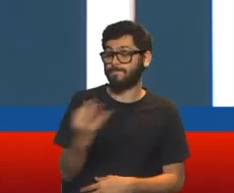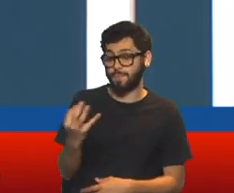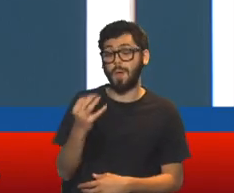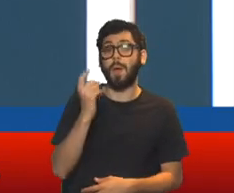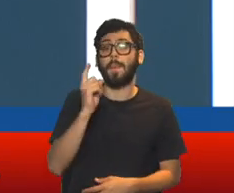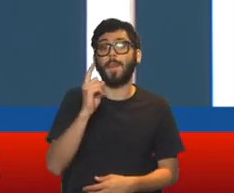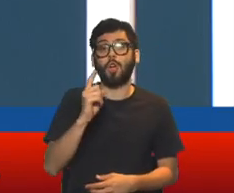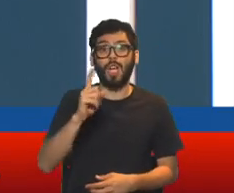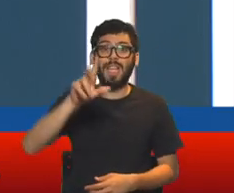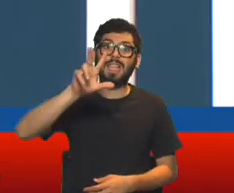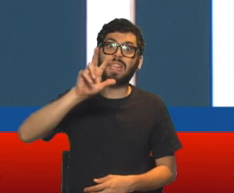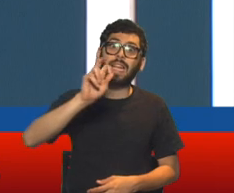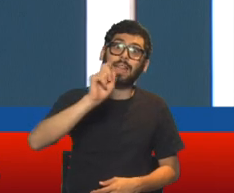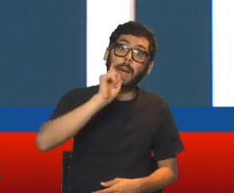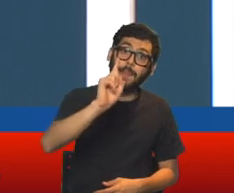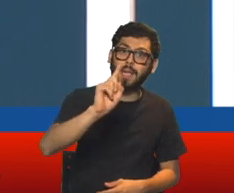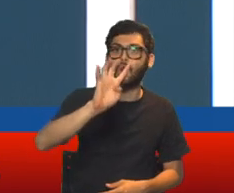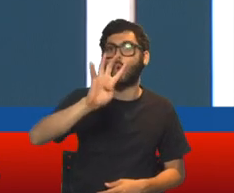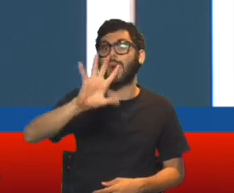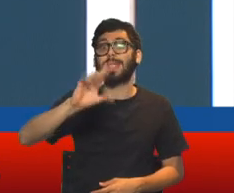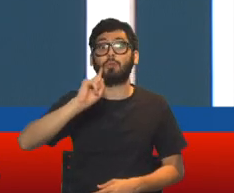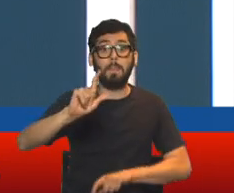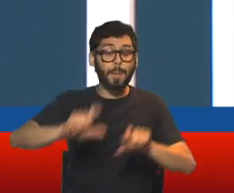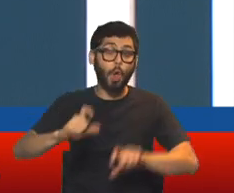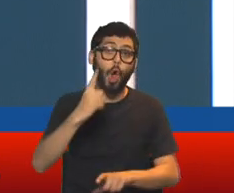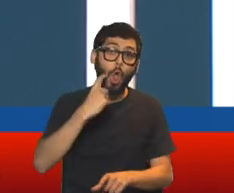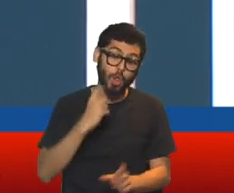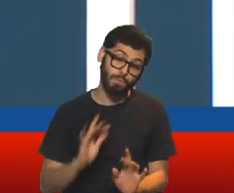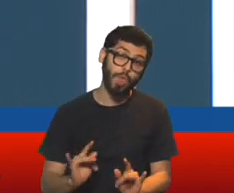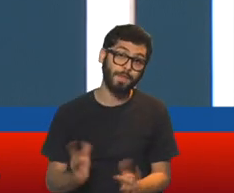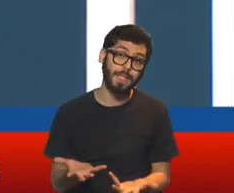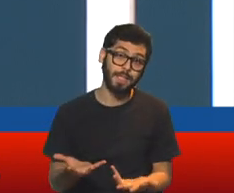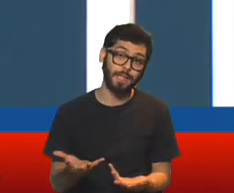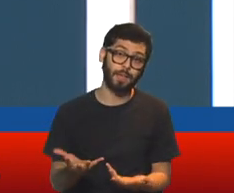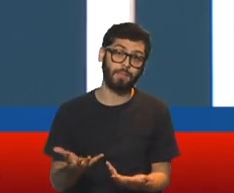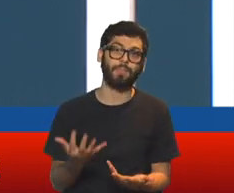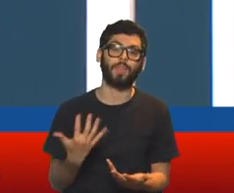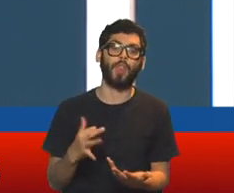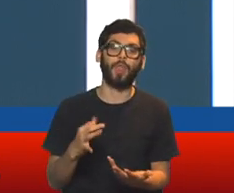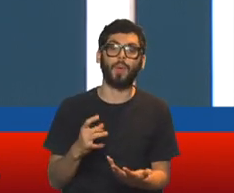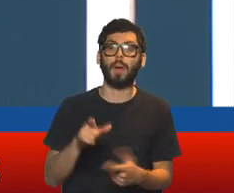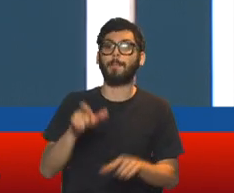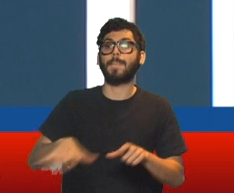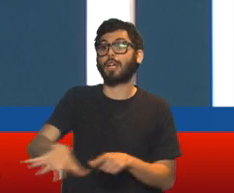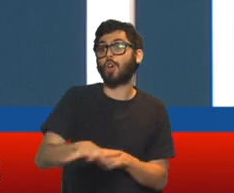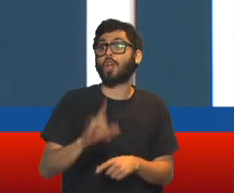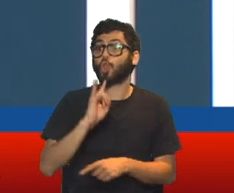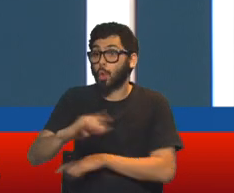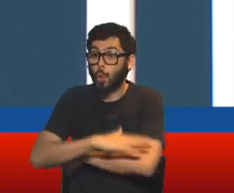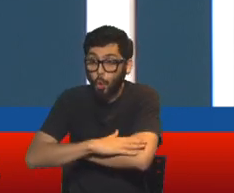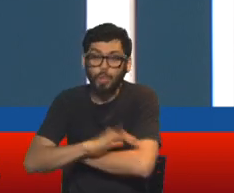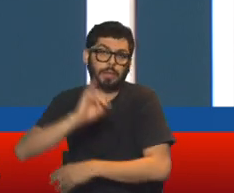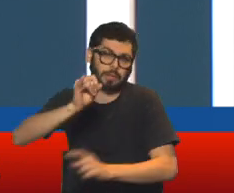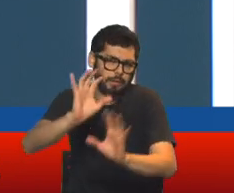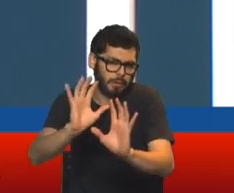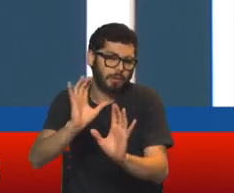controlar a 30.000, 35.000, 40.000 personas es muy difícil. Tiene que haber, lógicamente, una parte del comportamiento de la gente. Sí, después hay una tarea